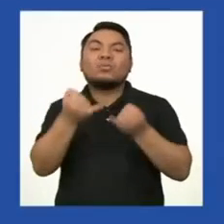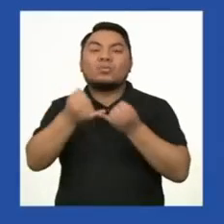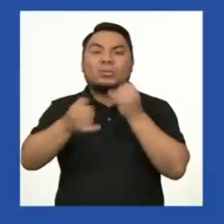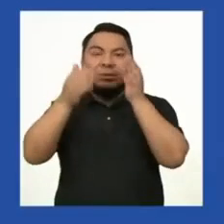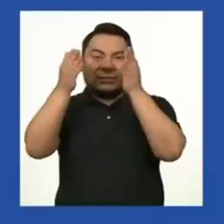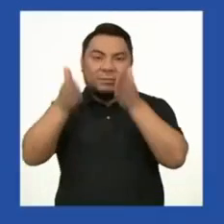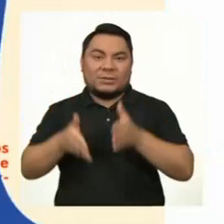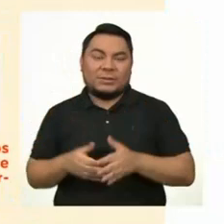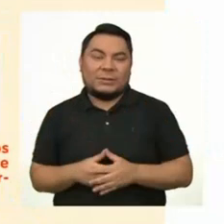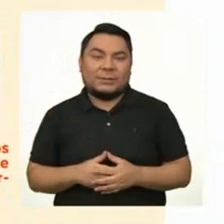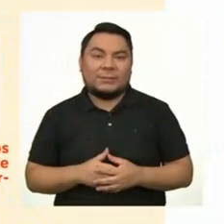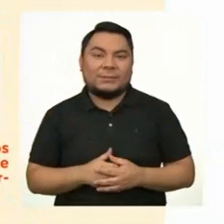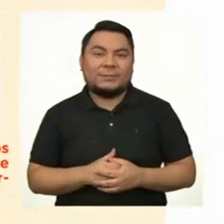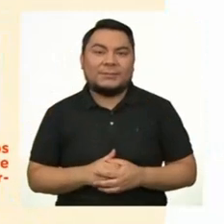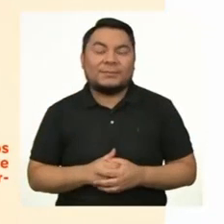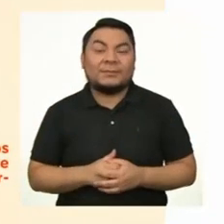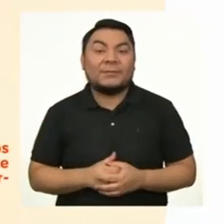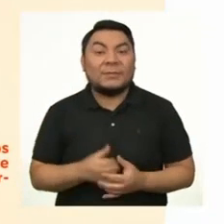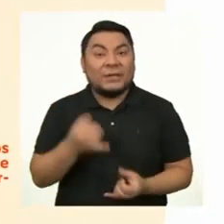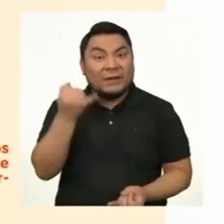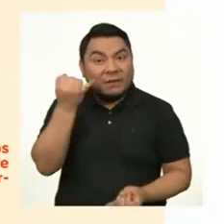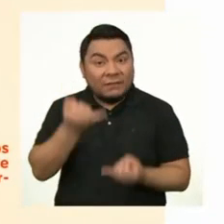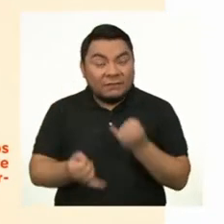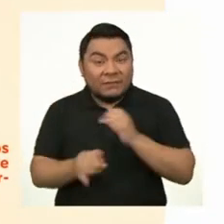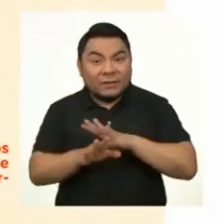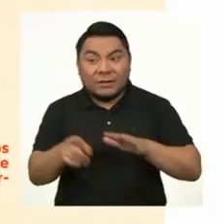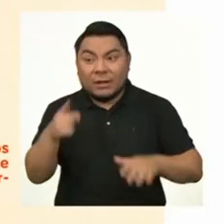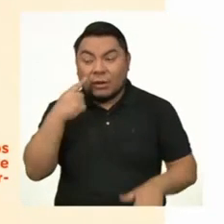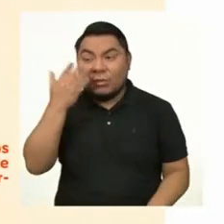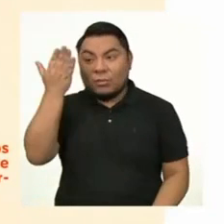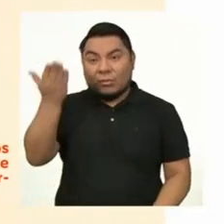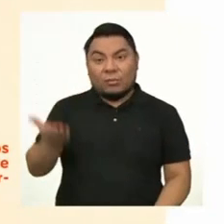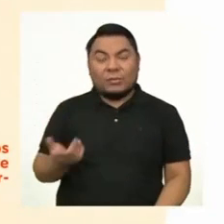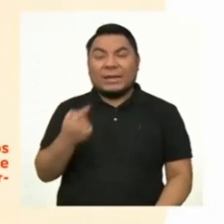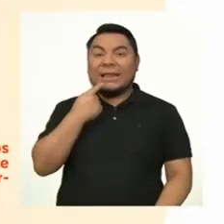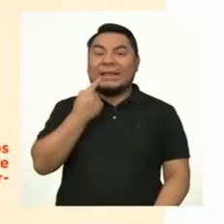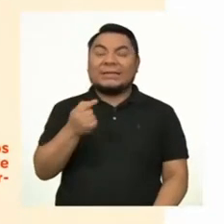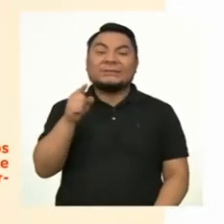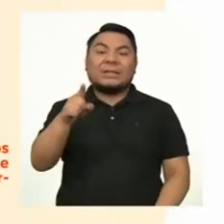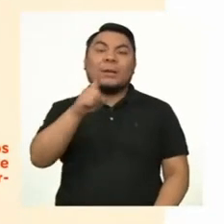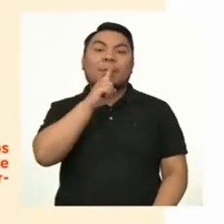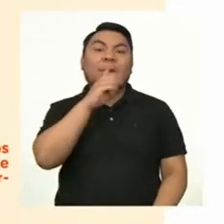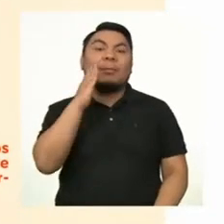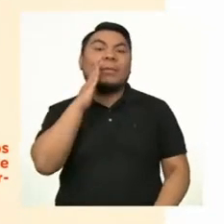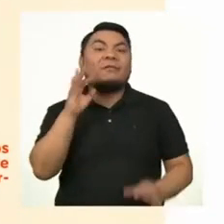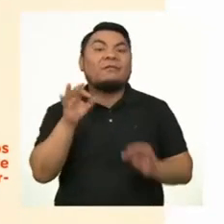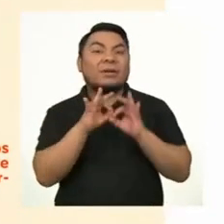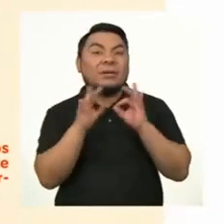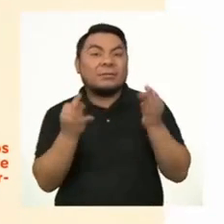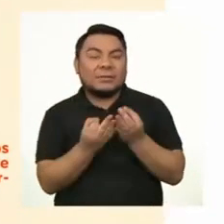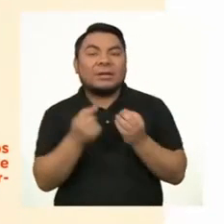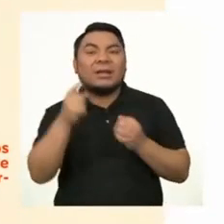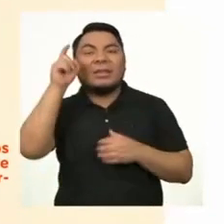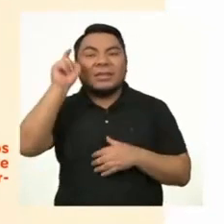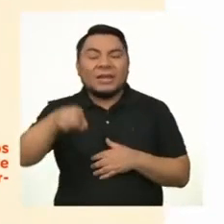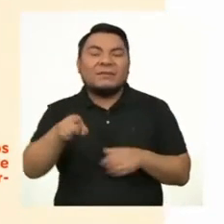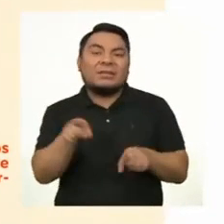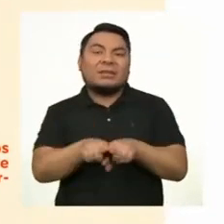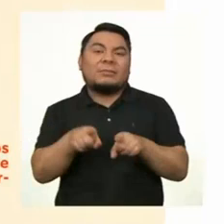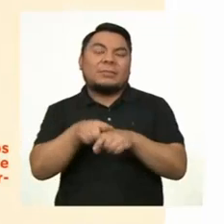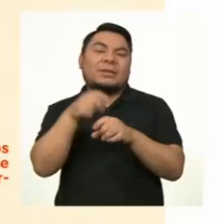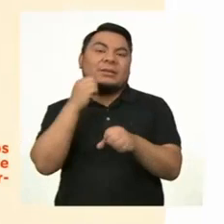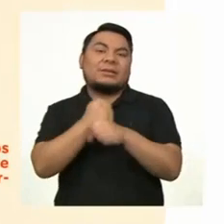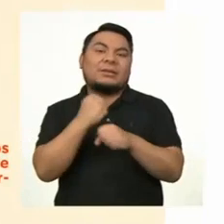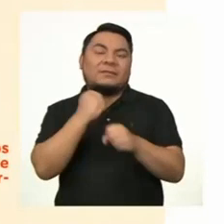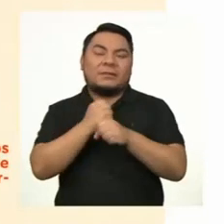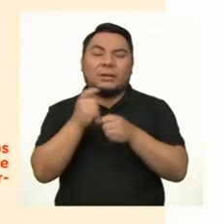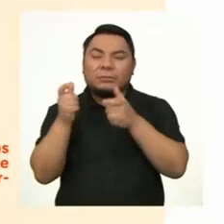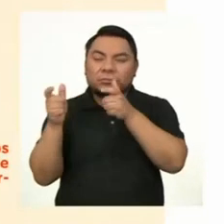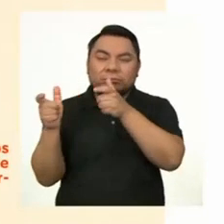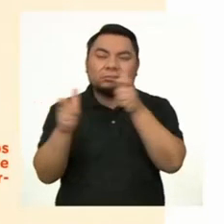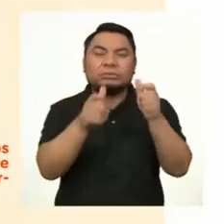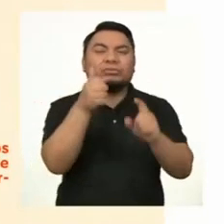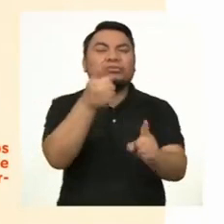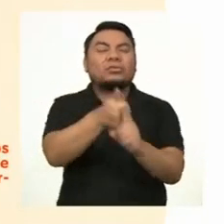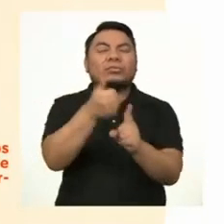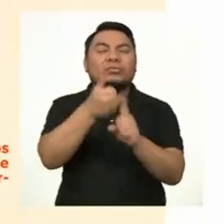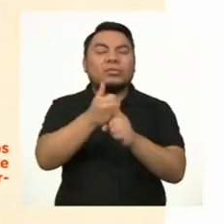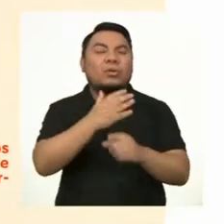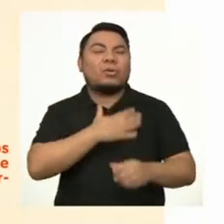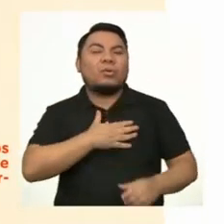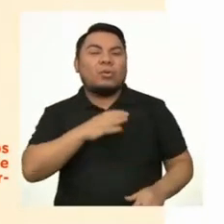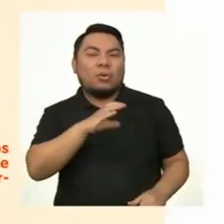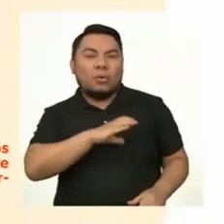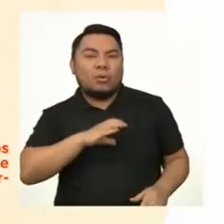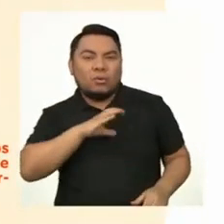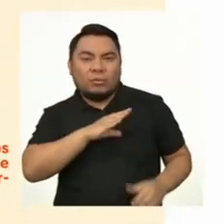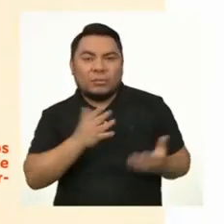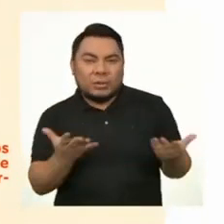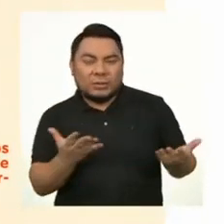párrafo. Finalmente, la doctora señala que los padres y madres de familia deben también trabajar en vigilar su propio